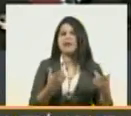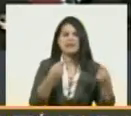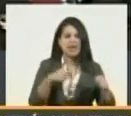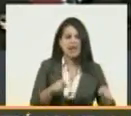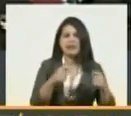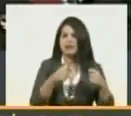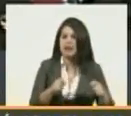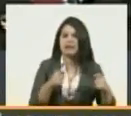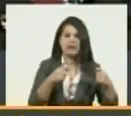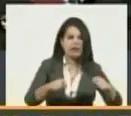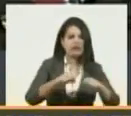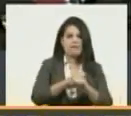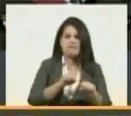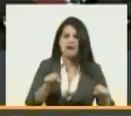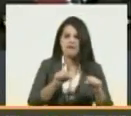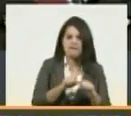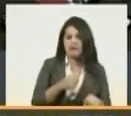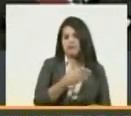de actuación.